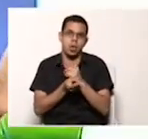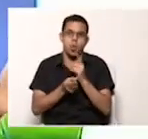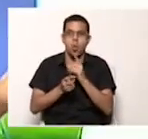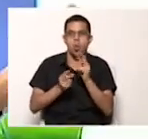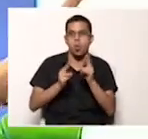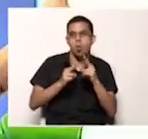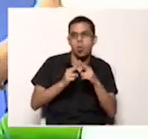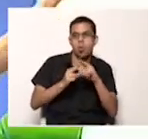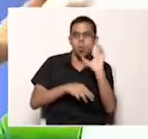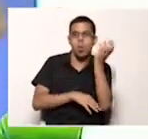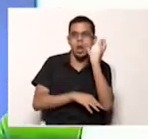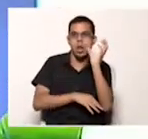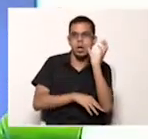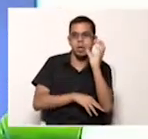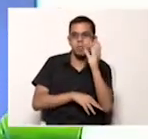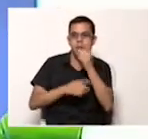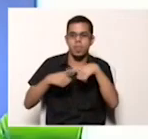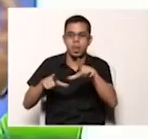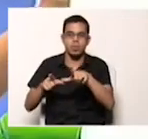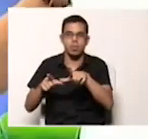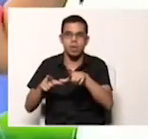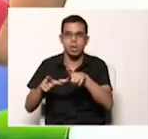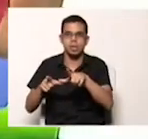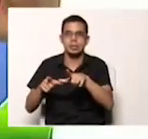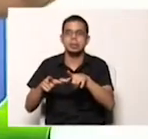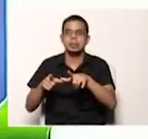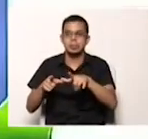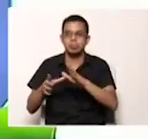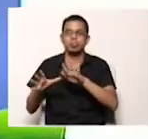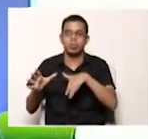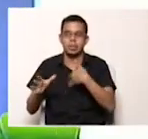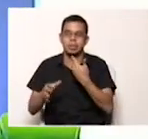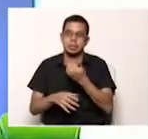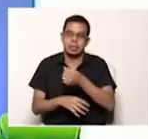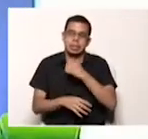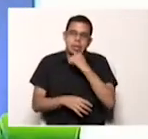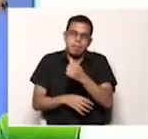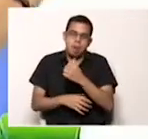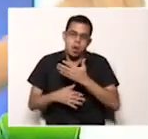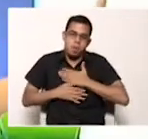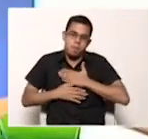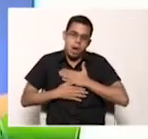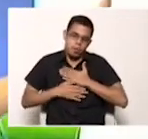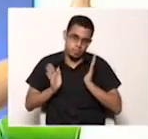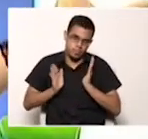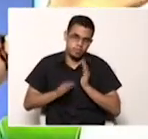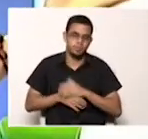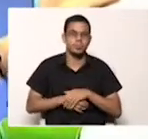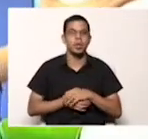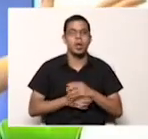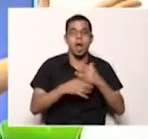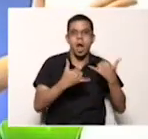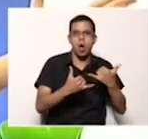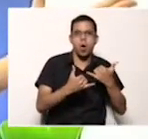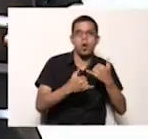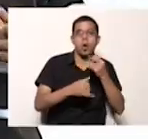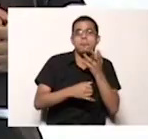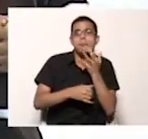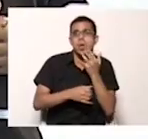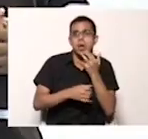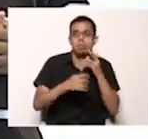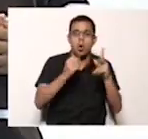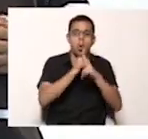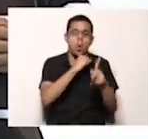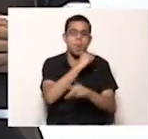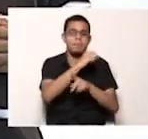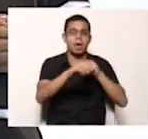vegetación. Es triste ver cómo nuestros parques nacionales, nuestros árboles secos,